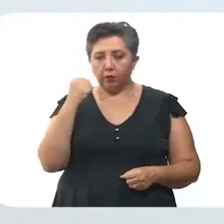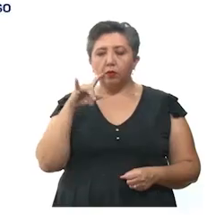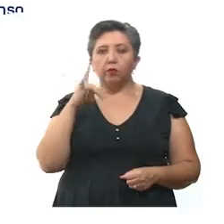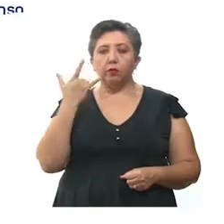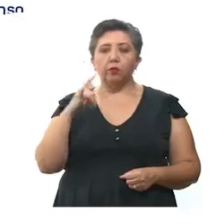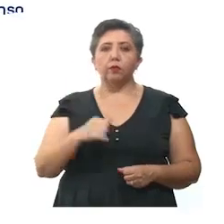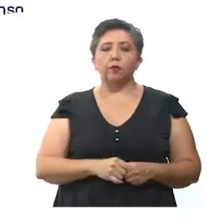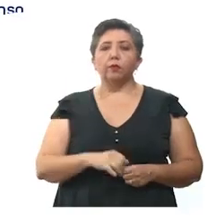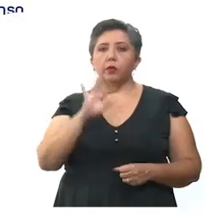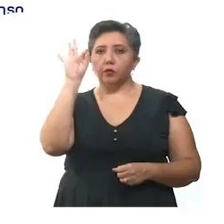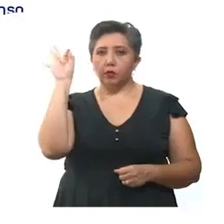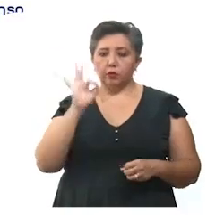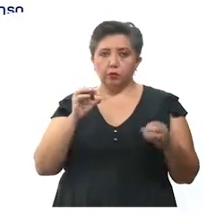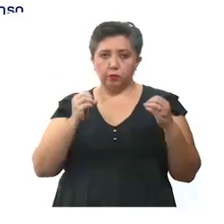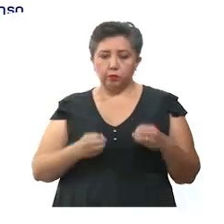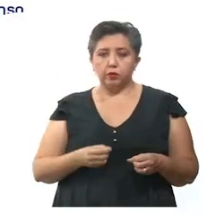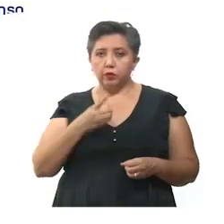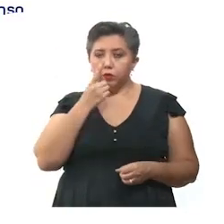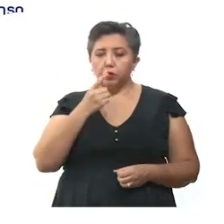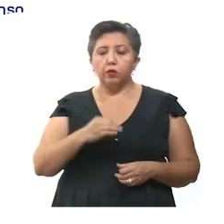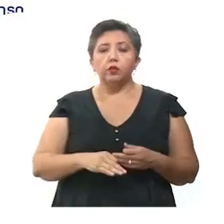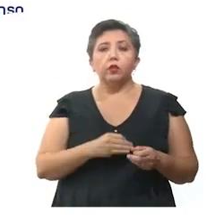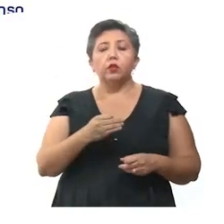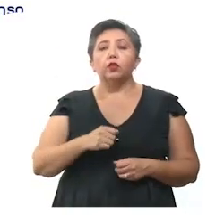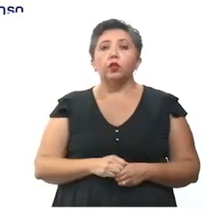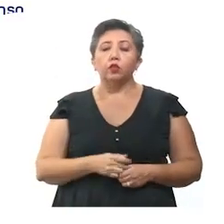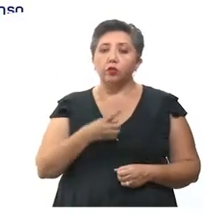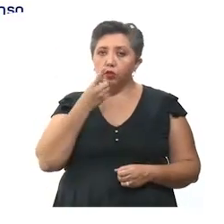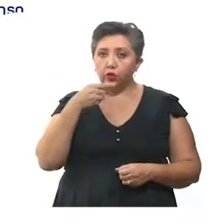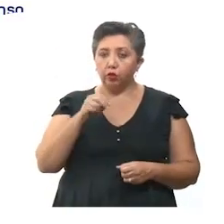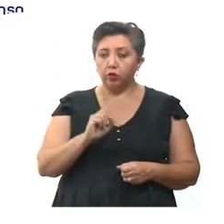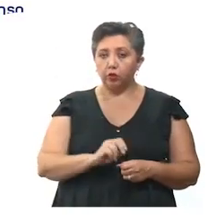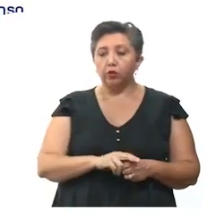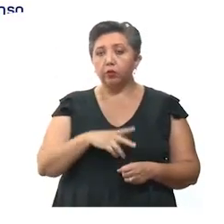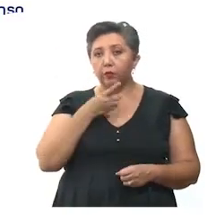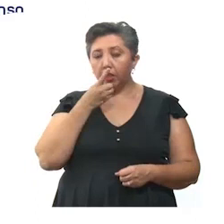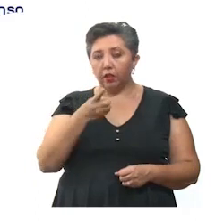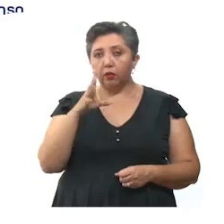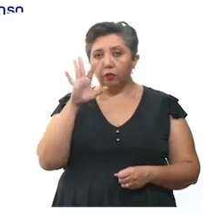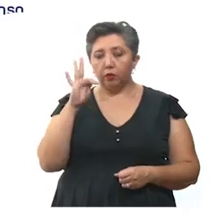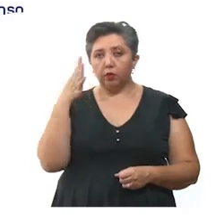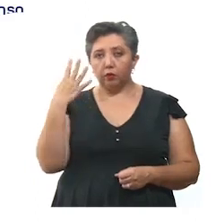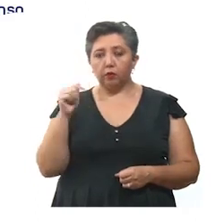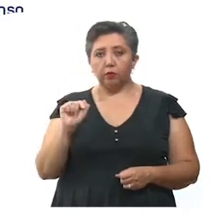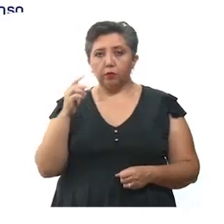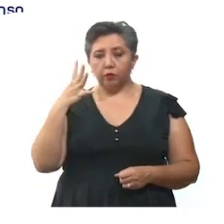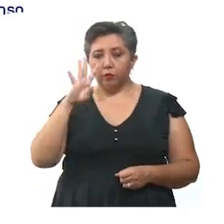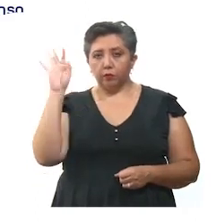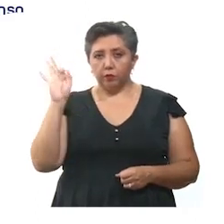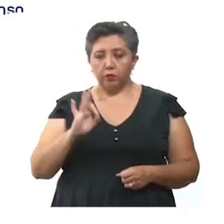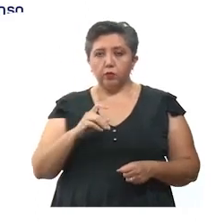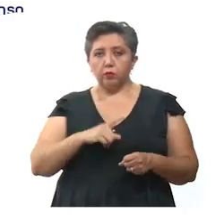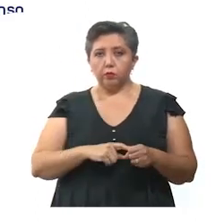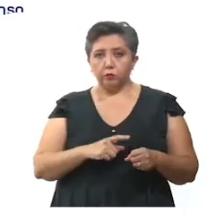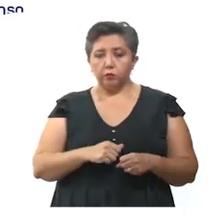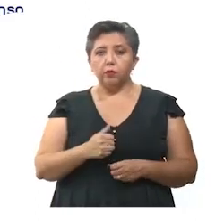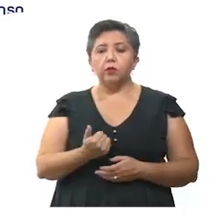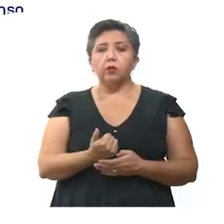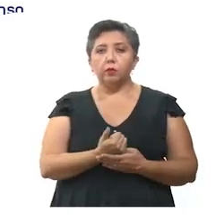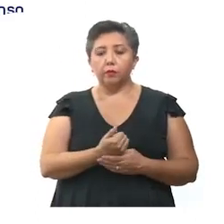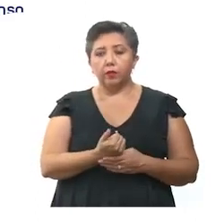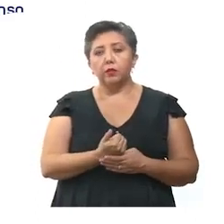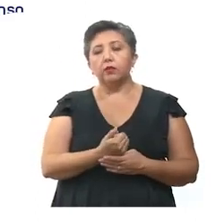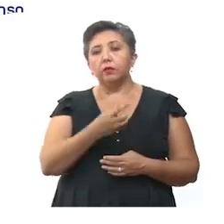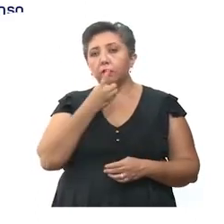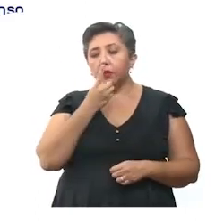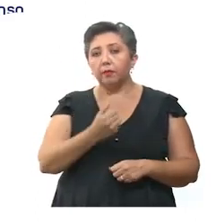julio. El porcentaje de ocupación de cuidados intensivos total COVID y no COVID es del 44.4%. Está en color amarillo y